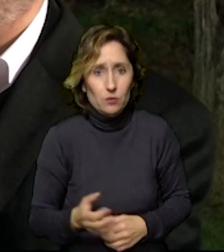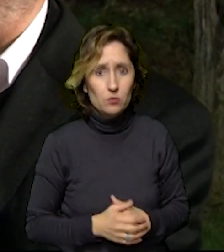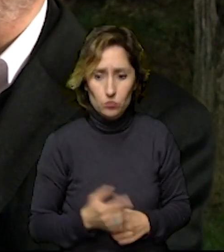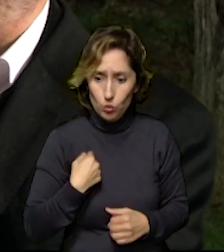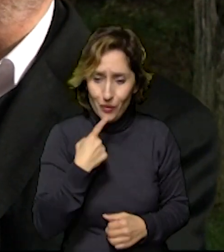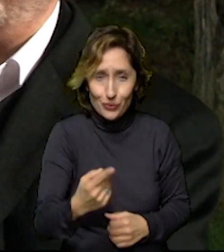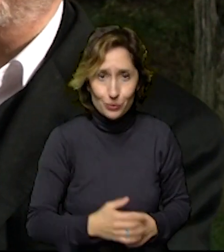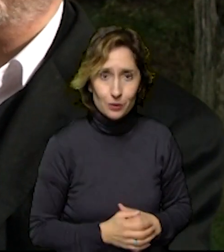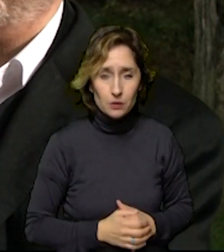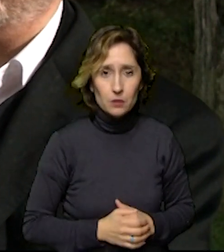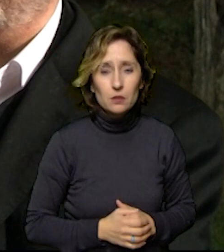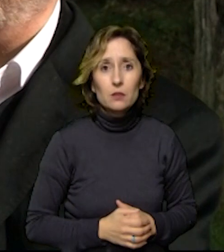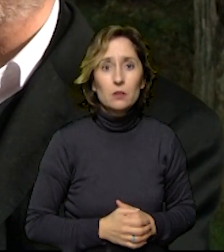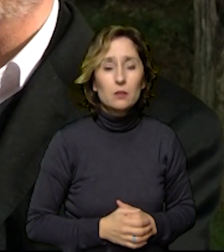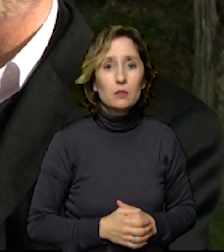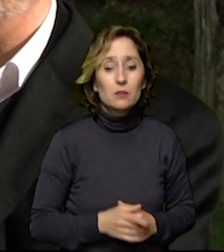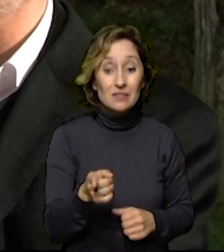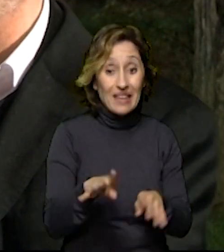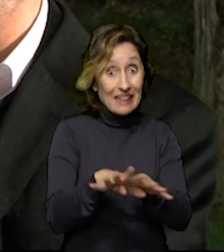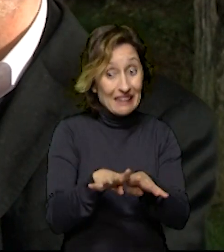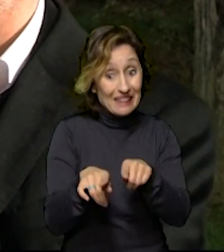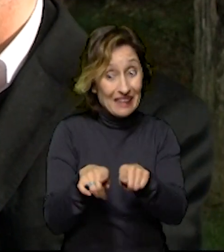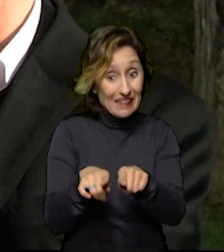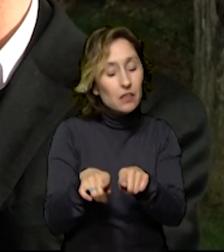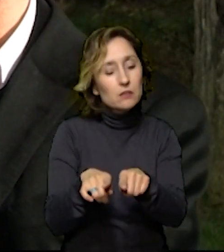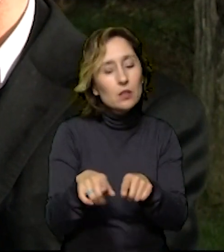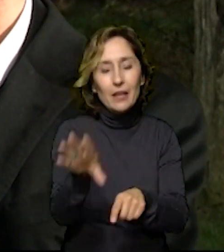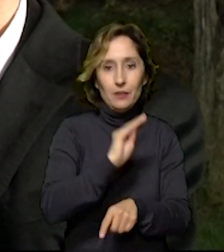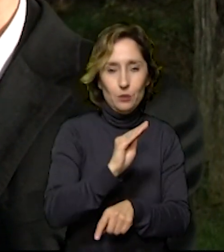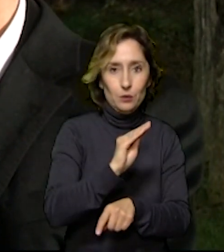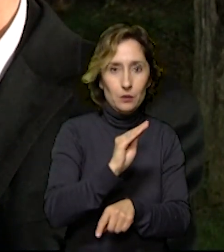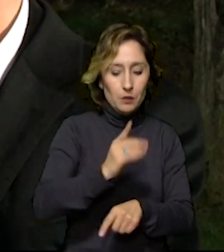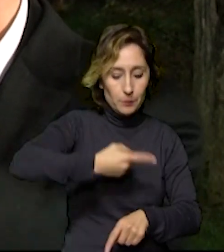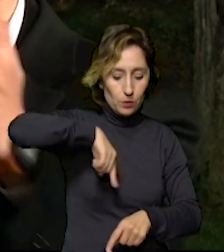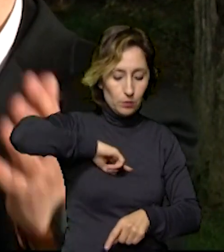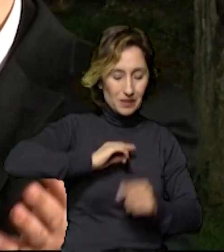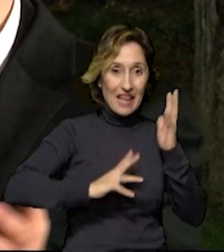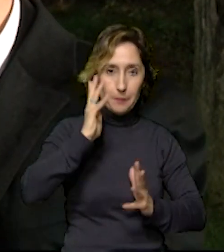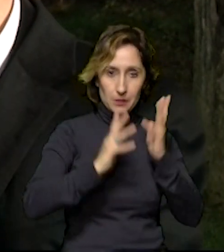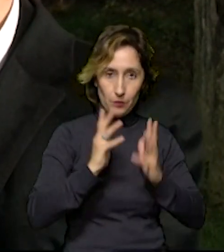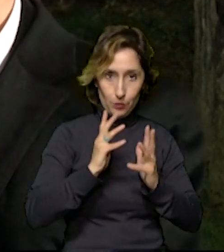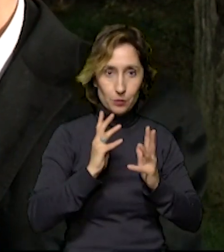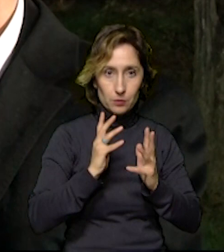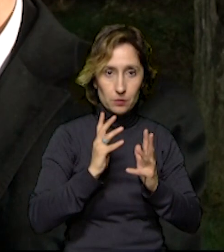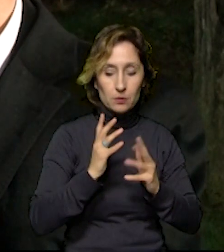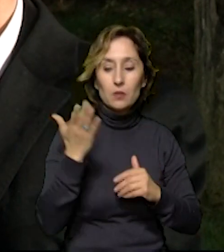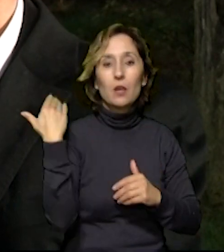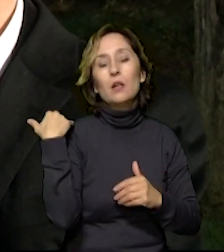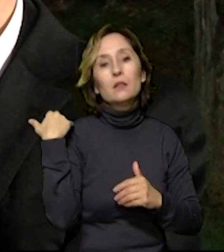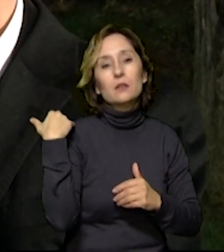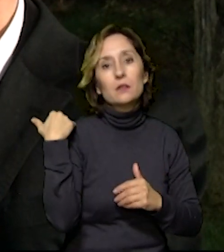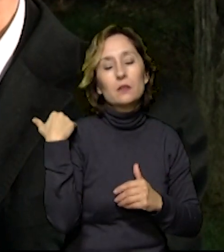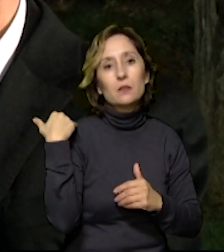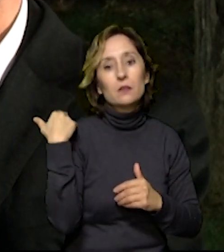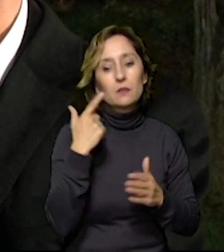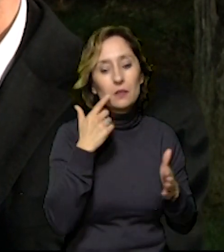dicho. Cuando ellos hacen esa crítica, la entiendo, pero también nosotros somos una administración, y antes poníamos el ejemplo de por dónde